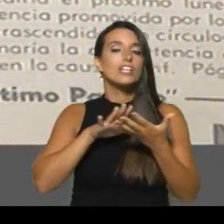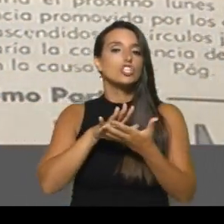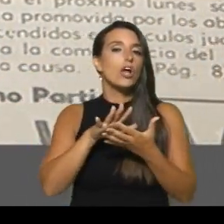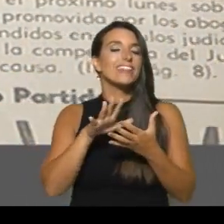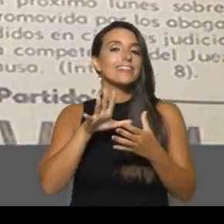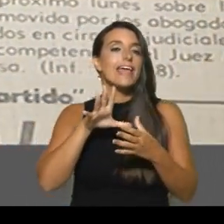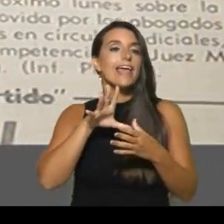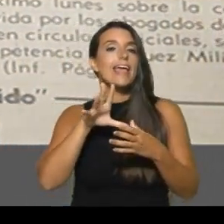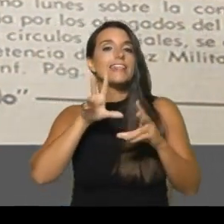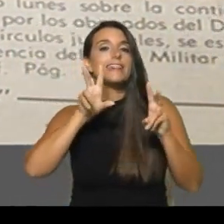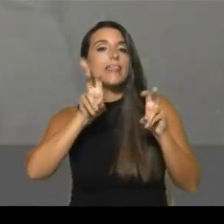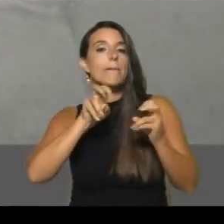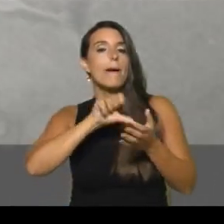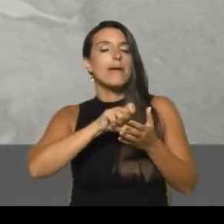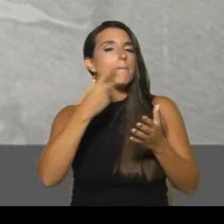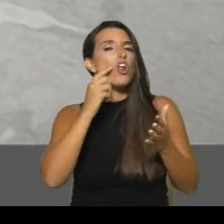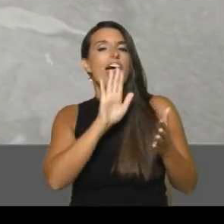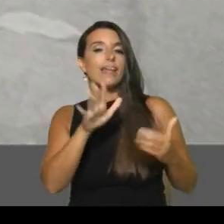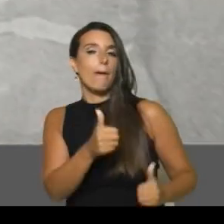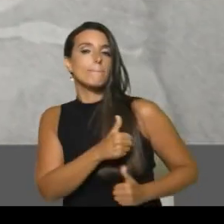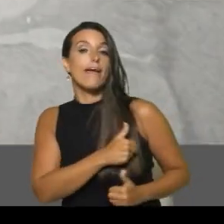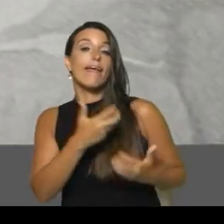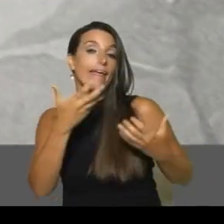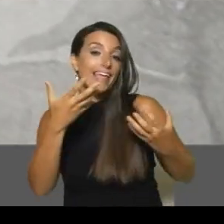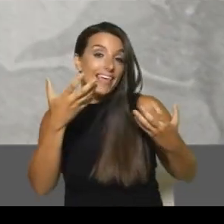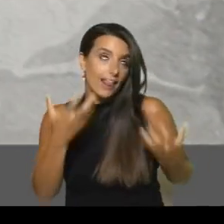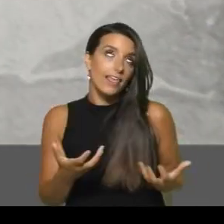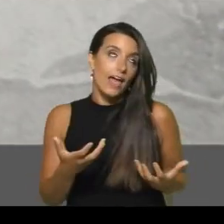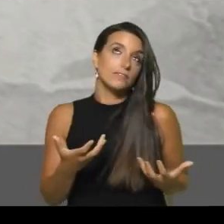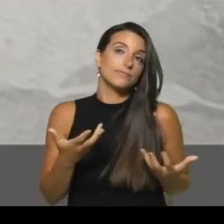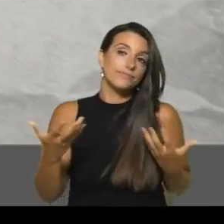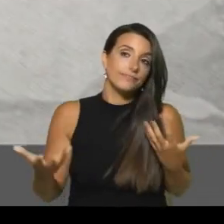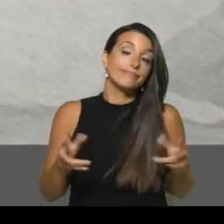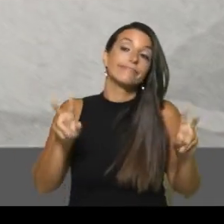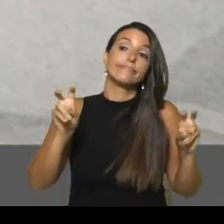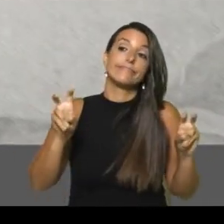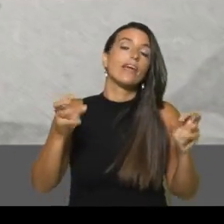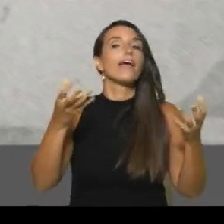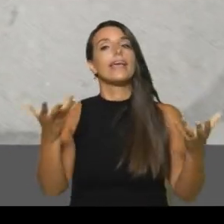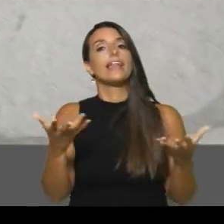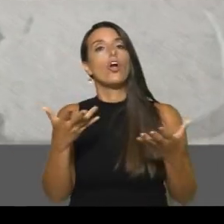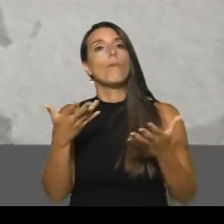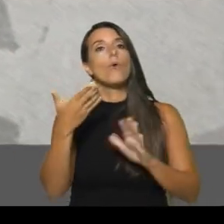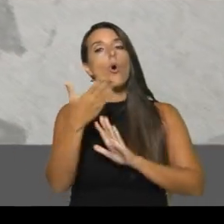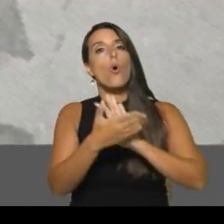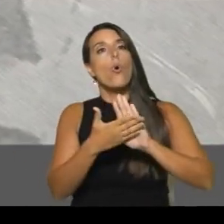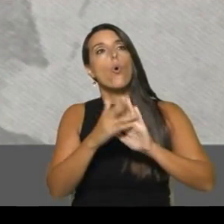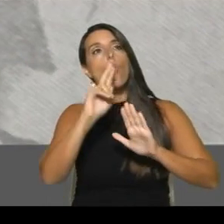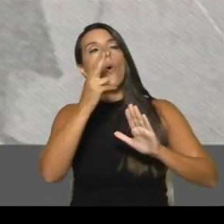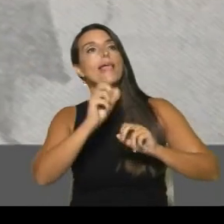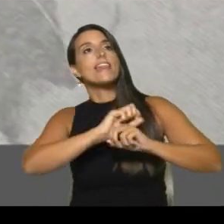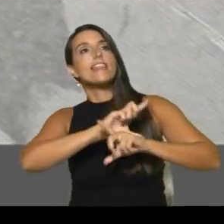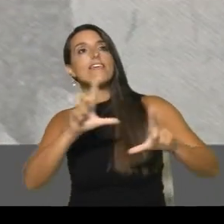que no tiene nada que ver con el tema militar pero querían entre comillas limpiar el país de corrupciones etcétera